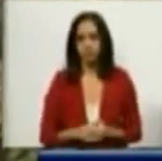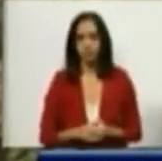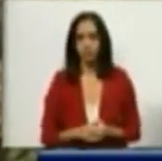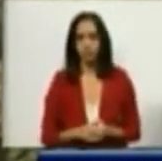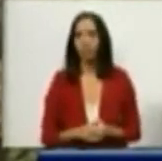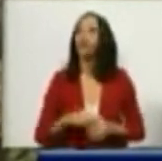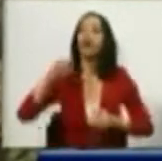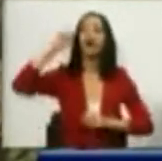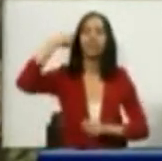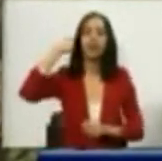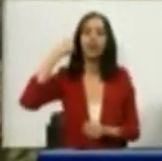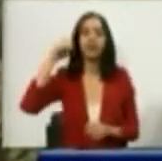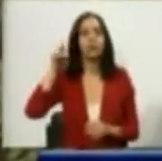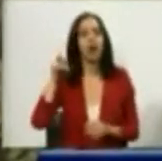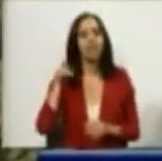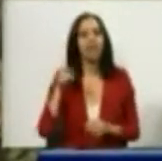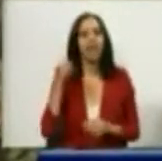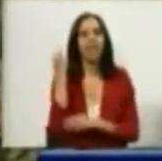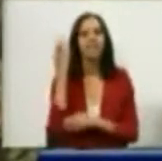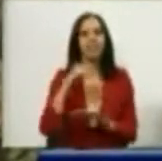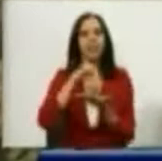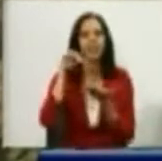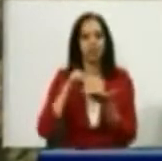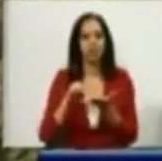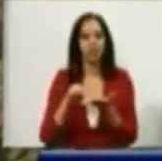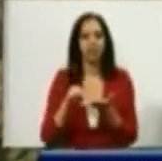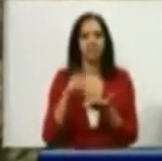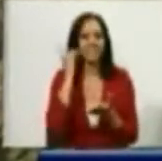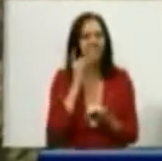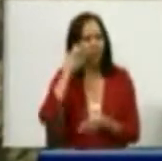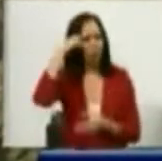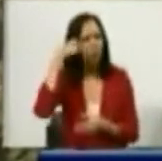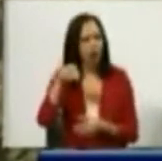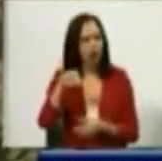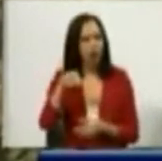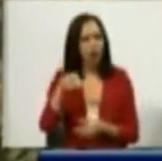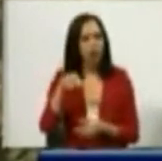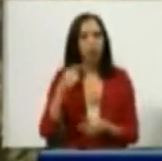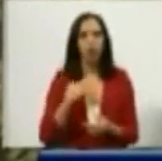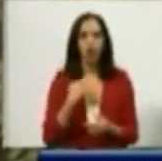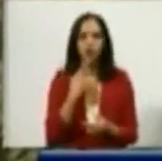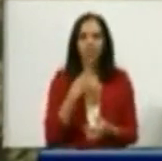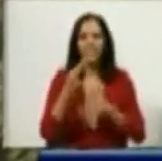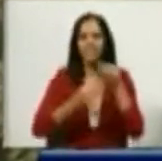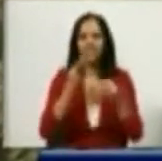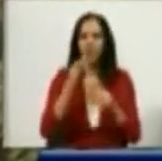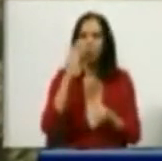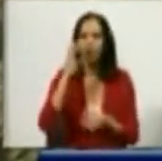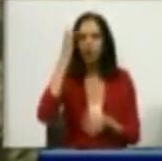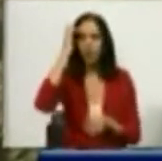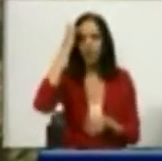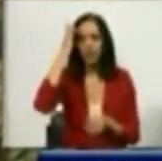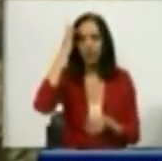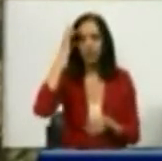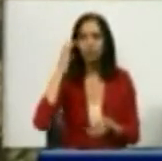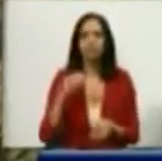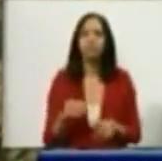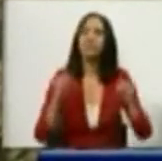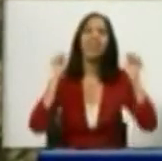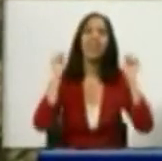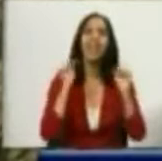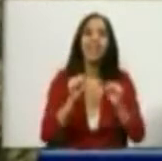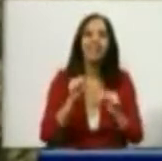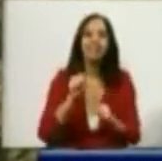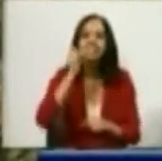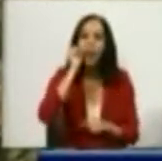recordemos allá en la en la asamblea nacional Darío te acuerdas cuando yo le eché el cuento del cuatro de febrero ese